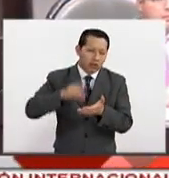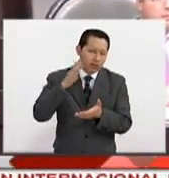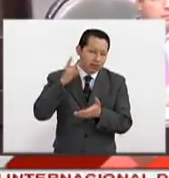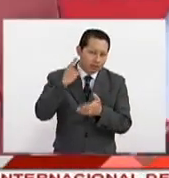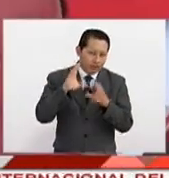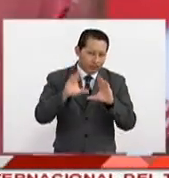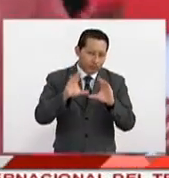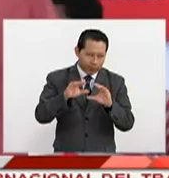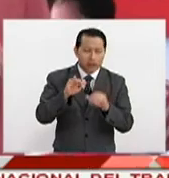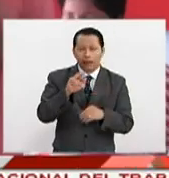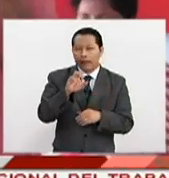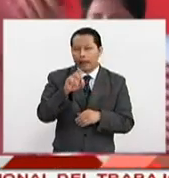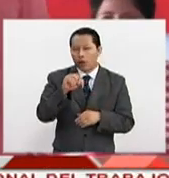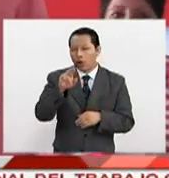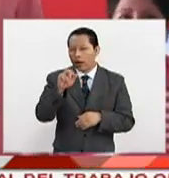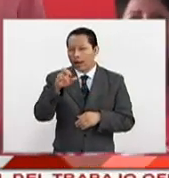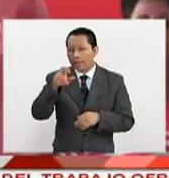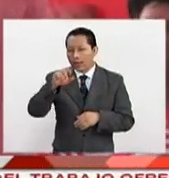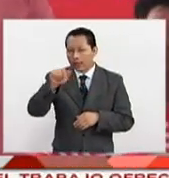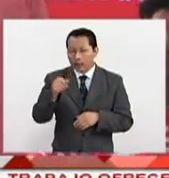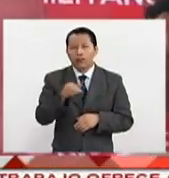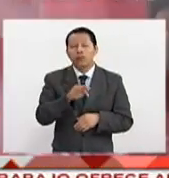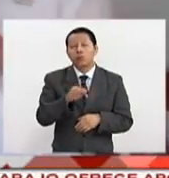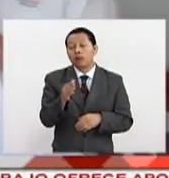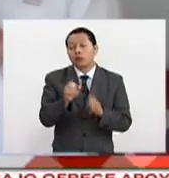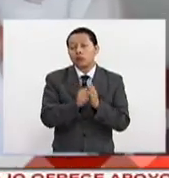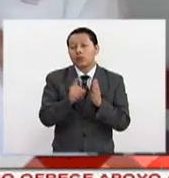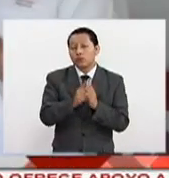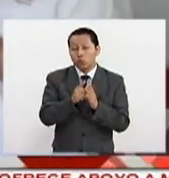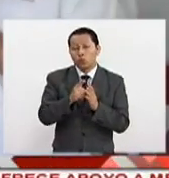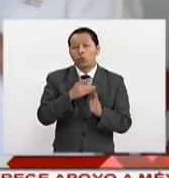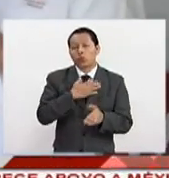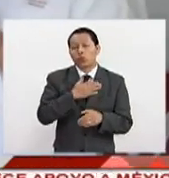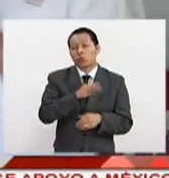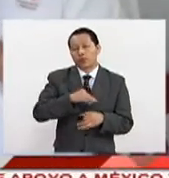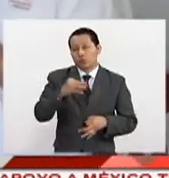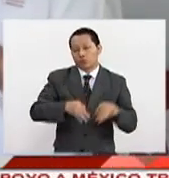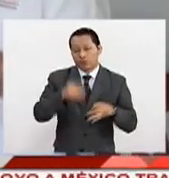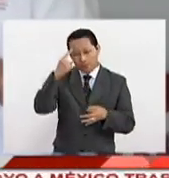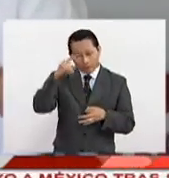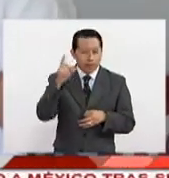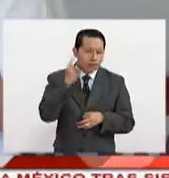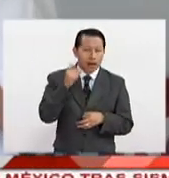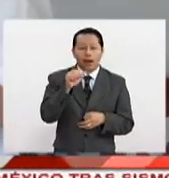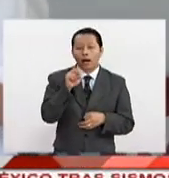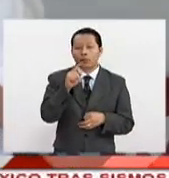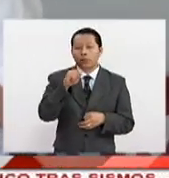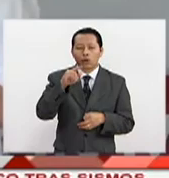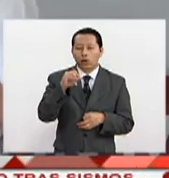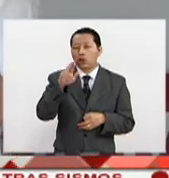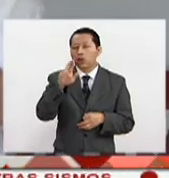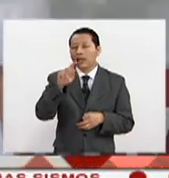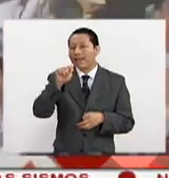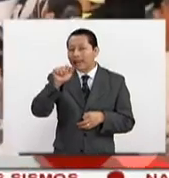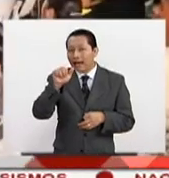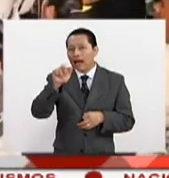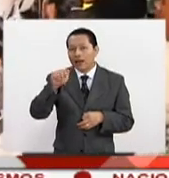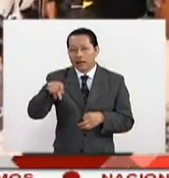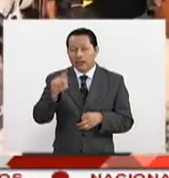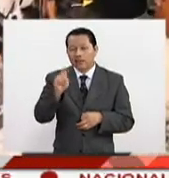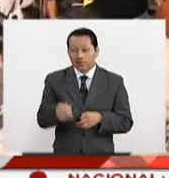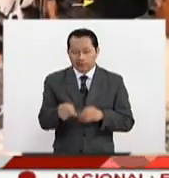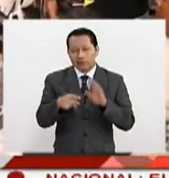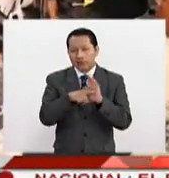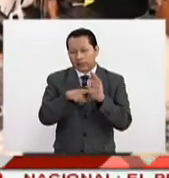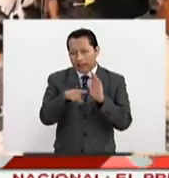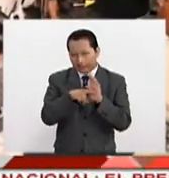Ricardo Ramírez, informó que el dictamen sobre la solicitud de juicio del desafuero del diputado federal Antonio Tarek se encuentra en sentido